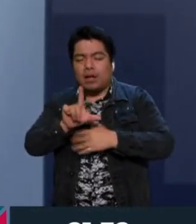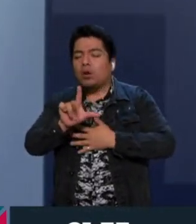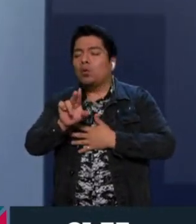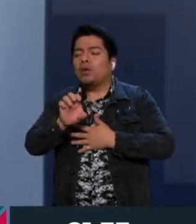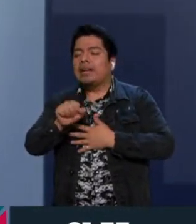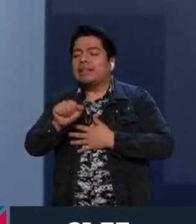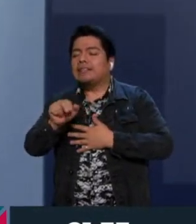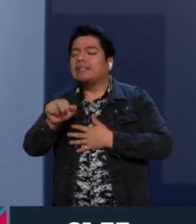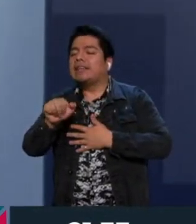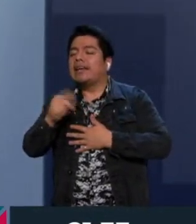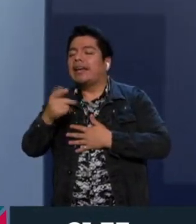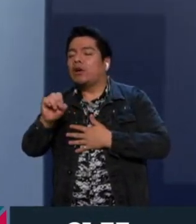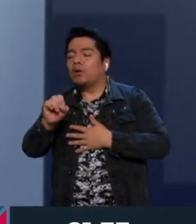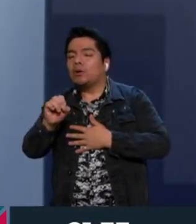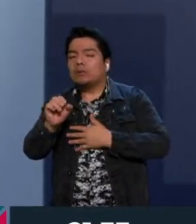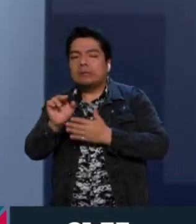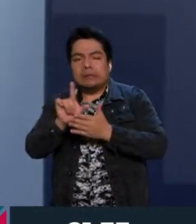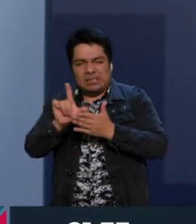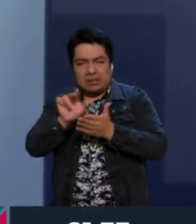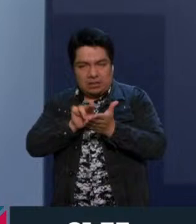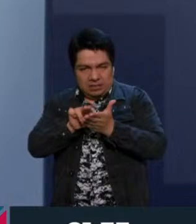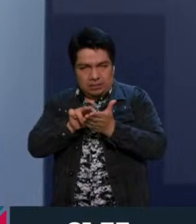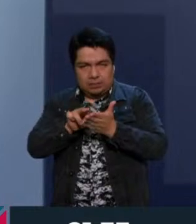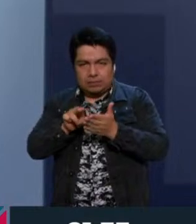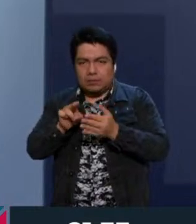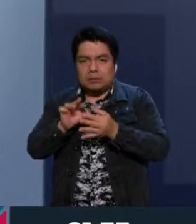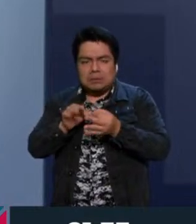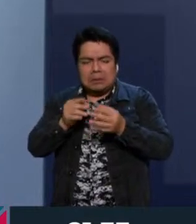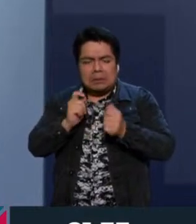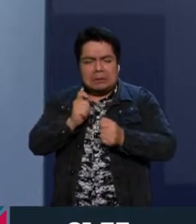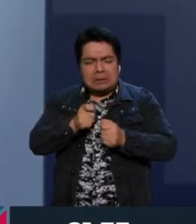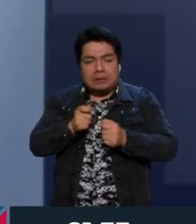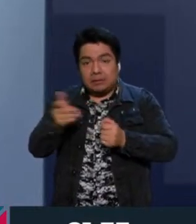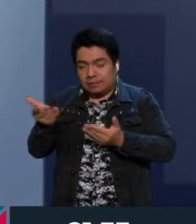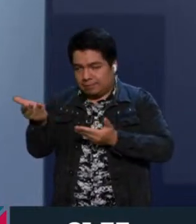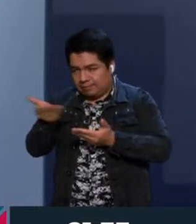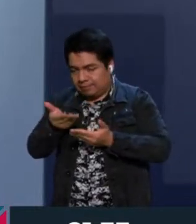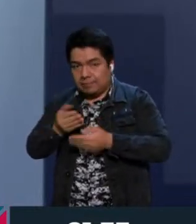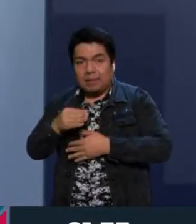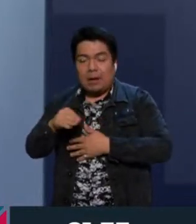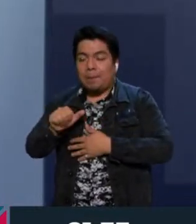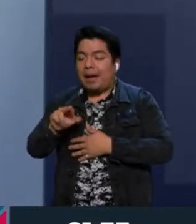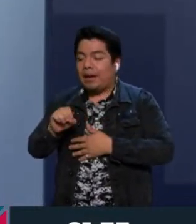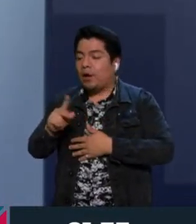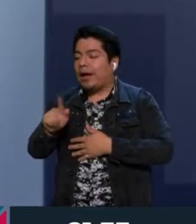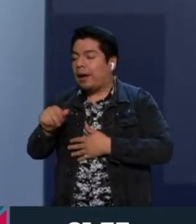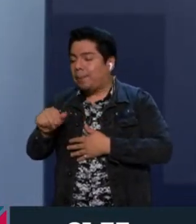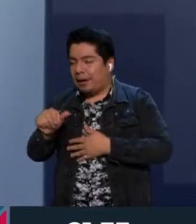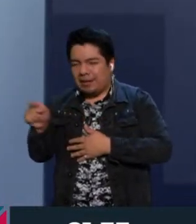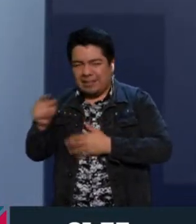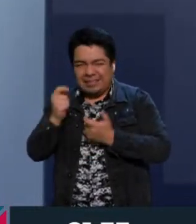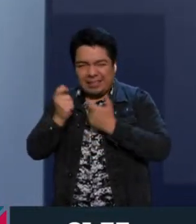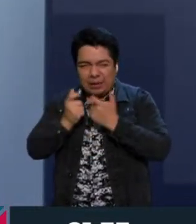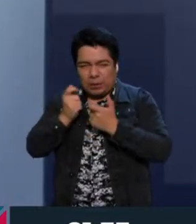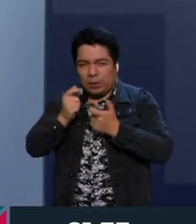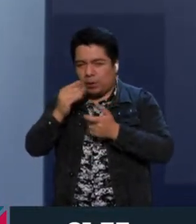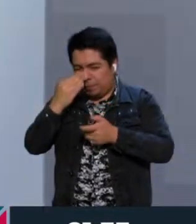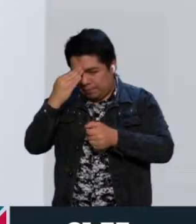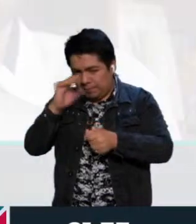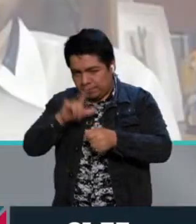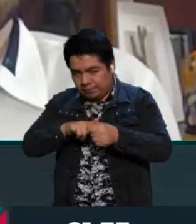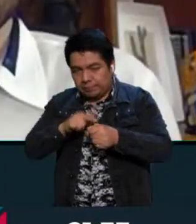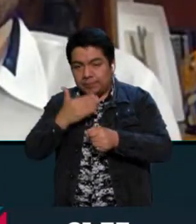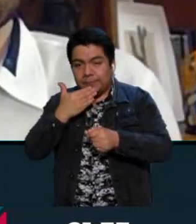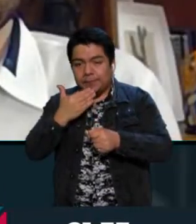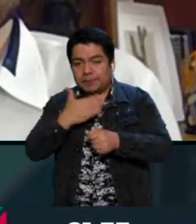negro. Para entender más al respecto, le doy la bienvenida al economista Mario Campa. Mario, ¿cómo estás? Buenas noches.